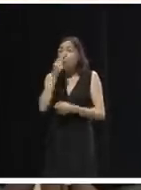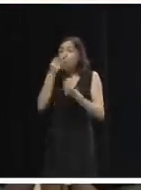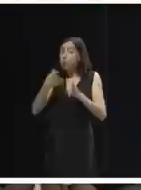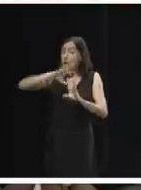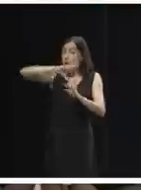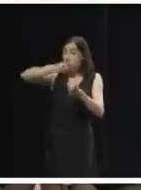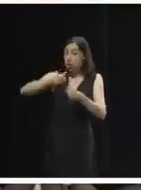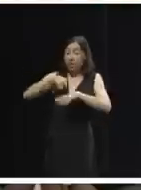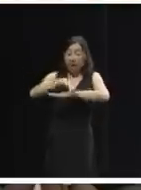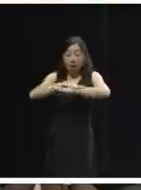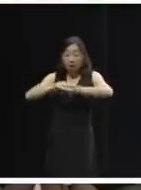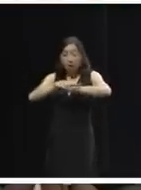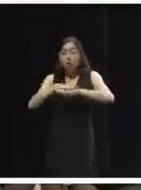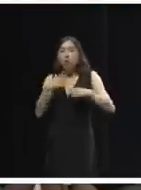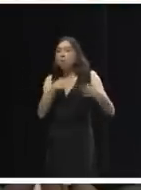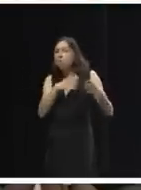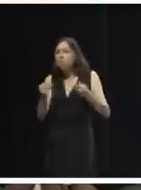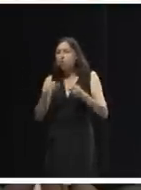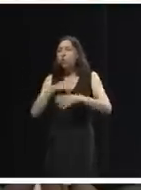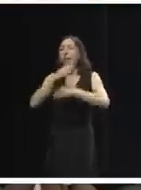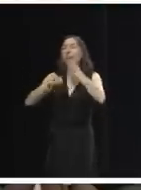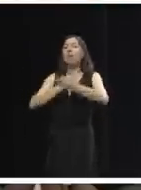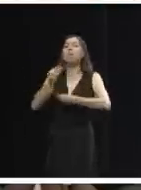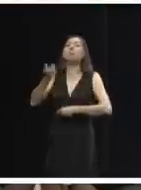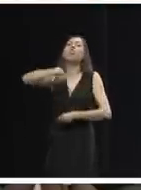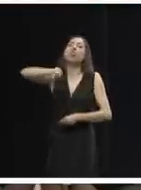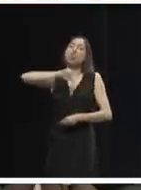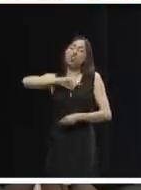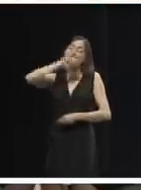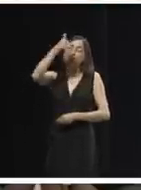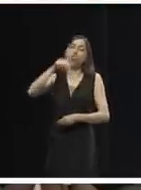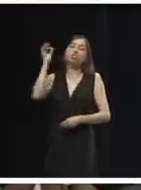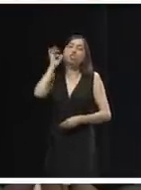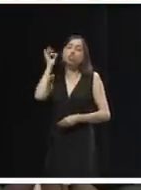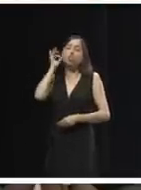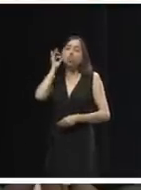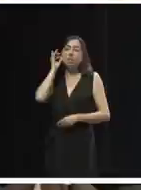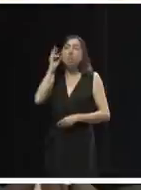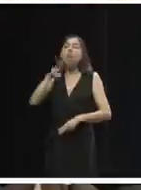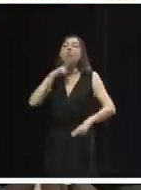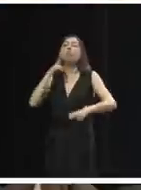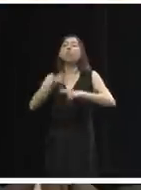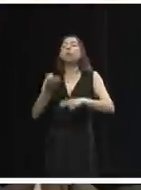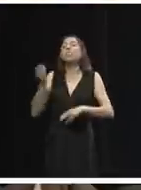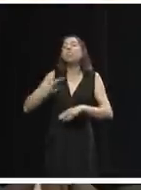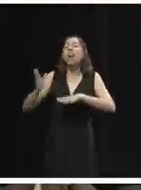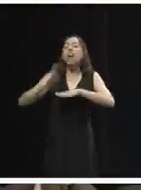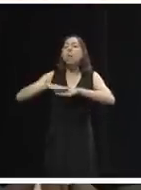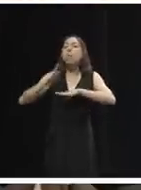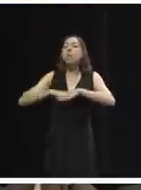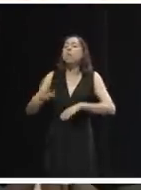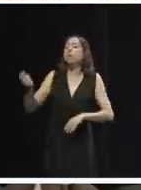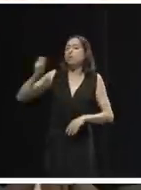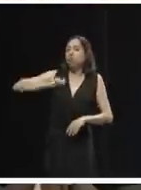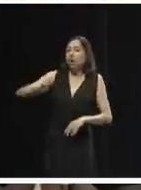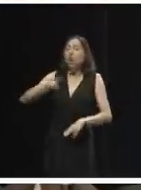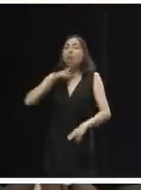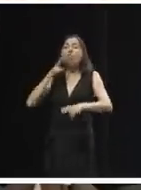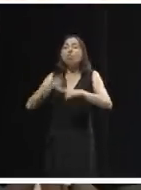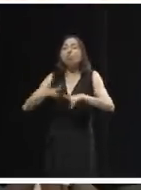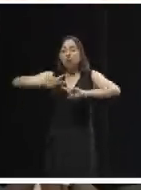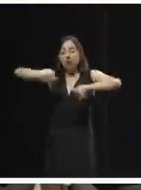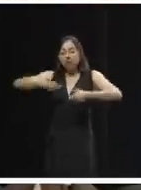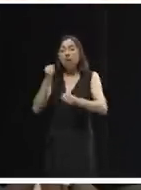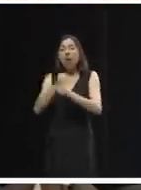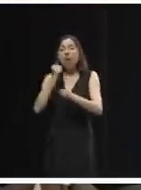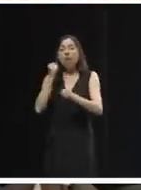Gobierno, muchas las hemos hecho nosotros y nosotras. Se llaman salario mínimo interprofesional, se llama una reforma laboral que hoy